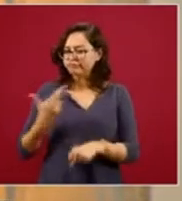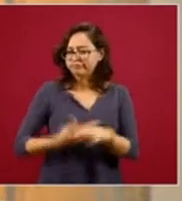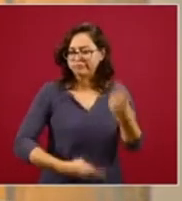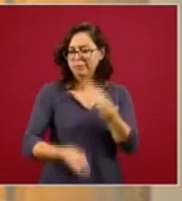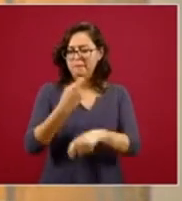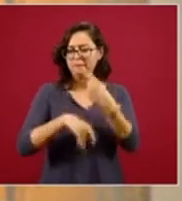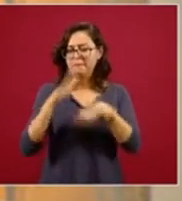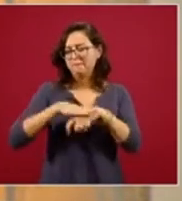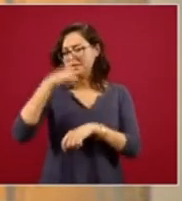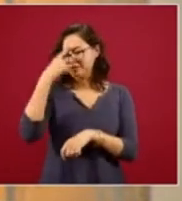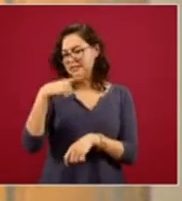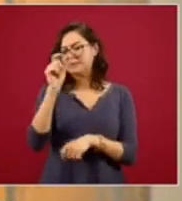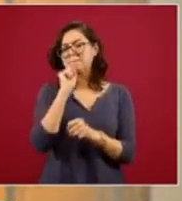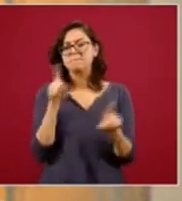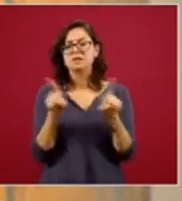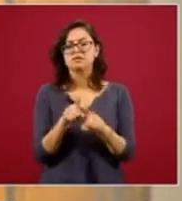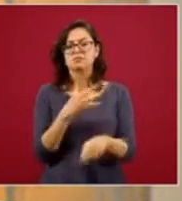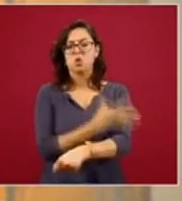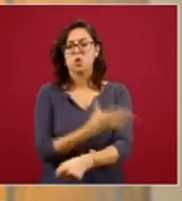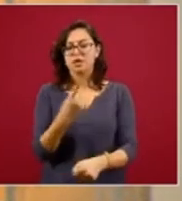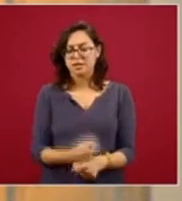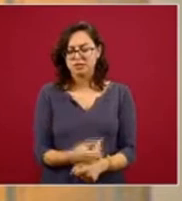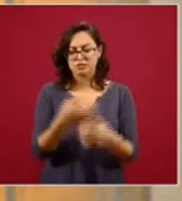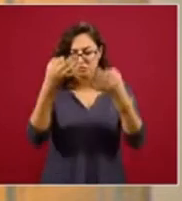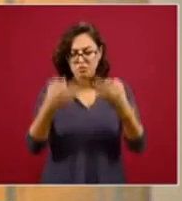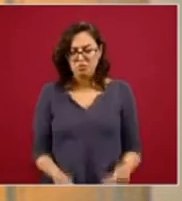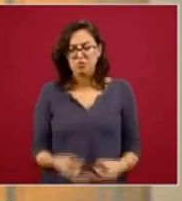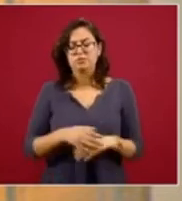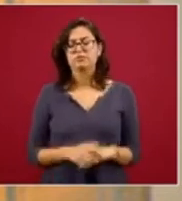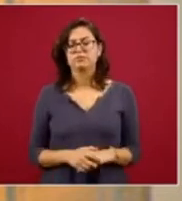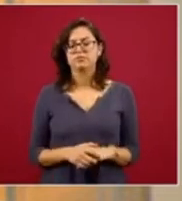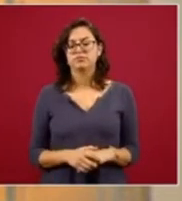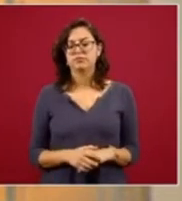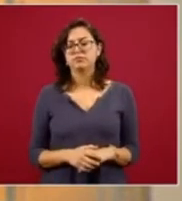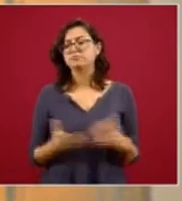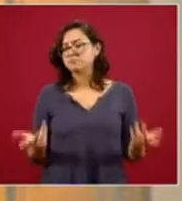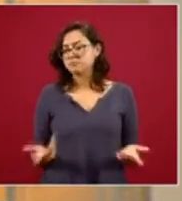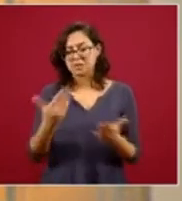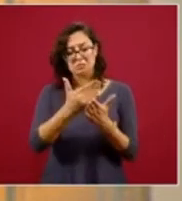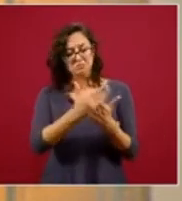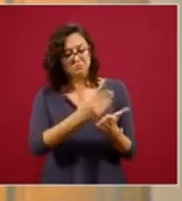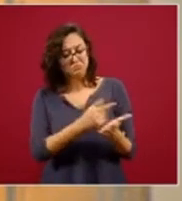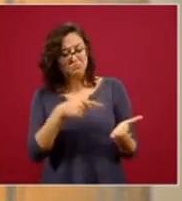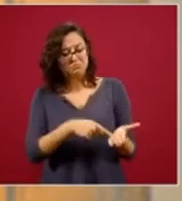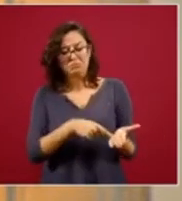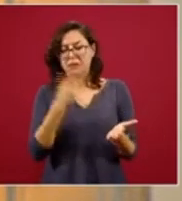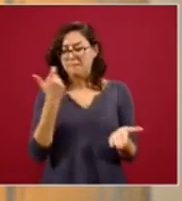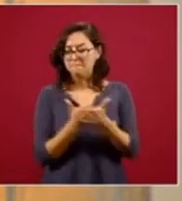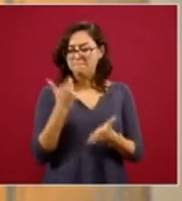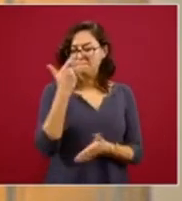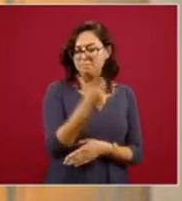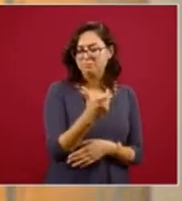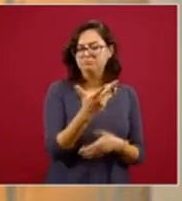así como la transparencia en la elaboración y aplicación de los mismos, procurando que estos generen beneficios superiores a sus costos y el